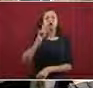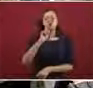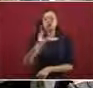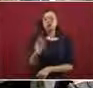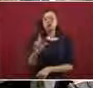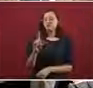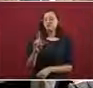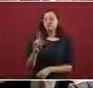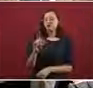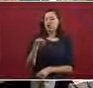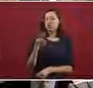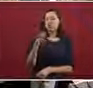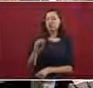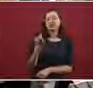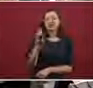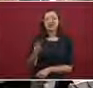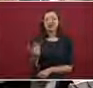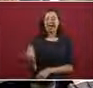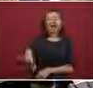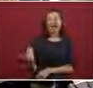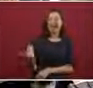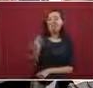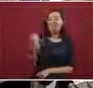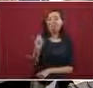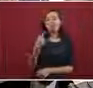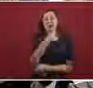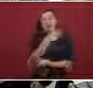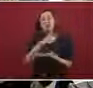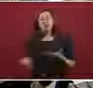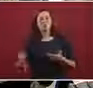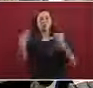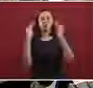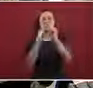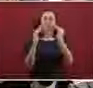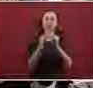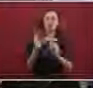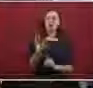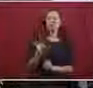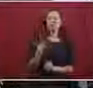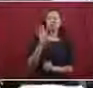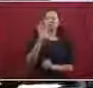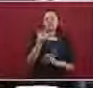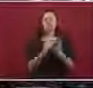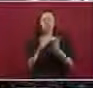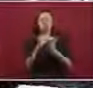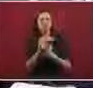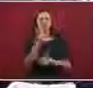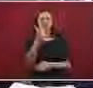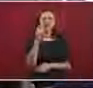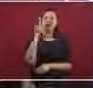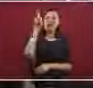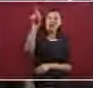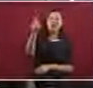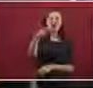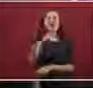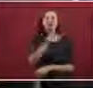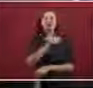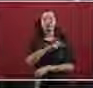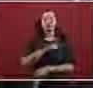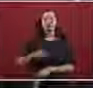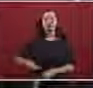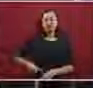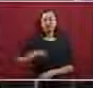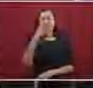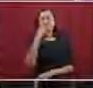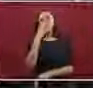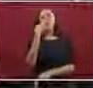que recientemente se compró una casa de 45 millones de pesos en la delegación Coyoacán, y eso se puede ver en su declaración de